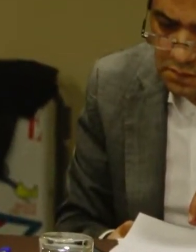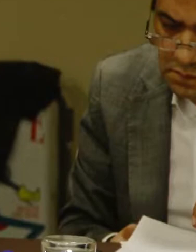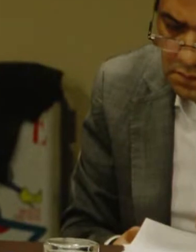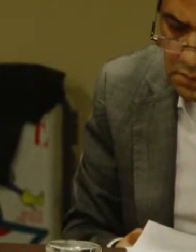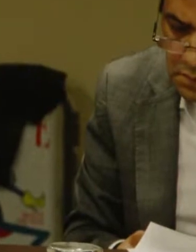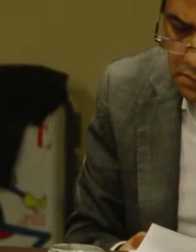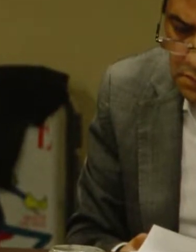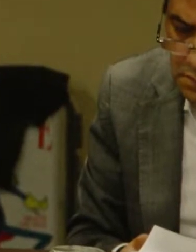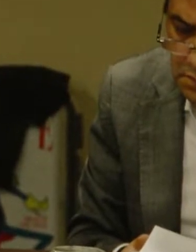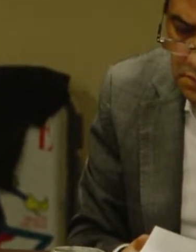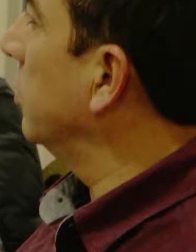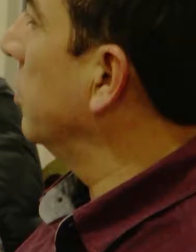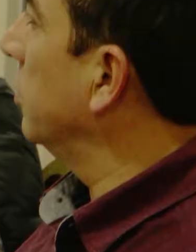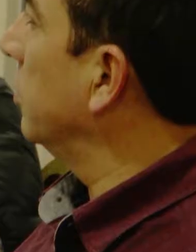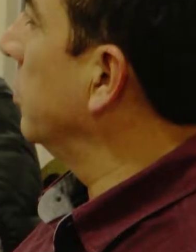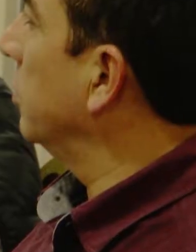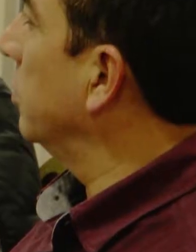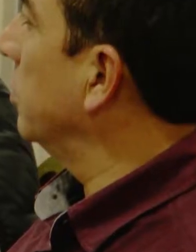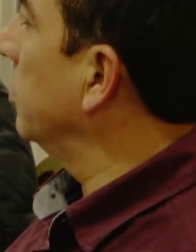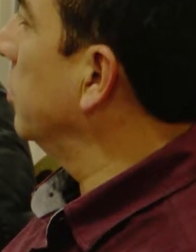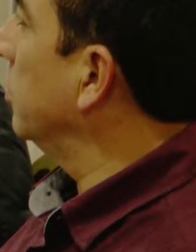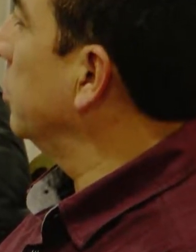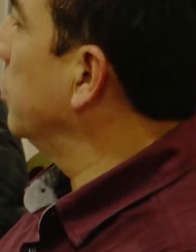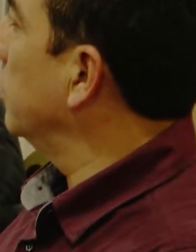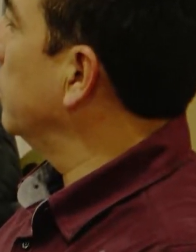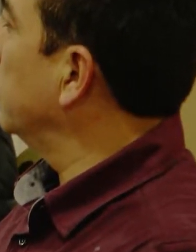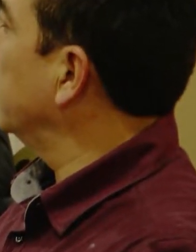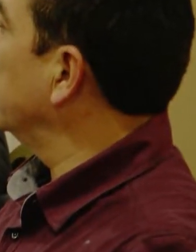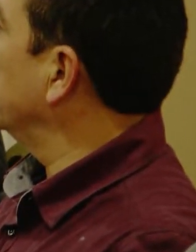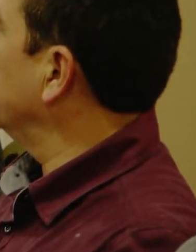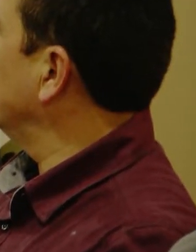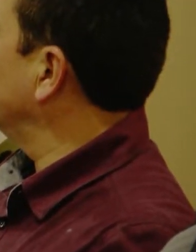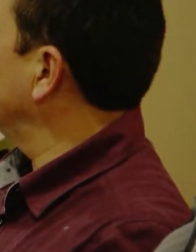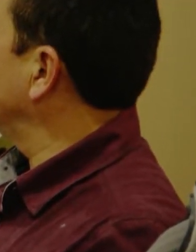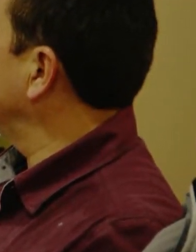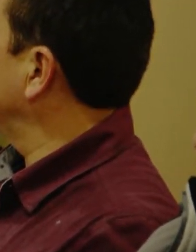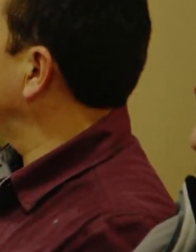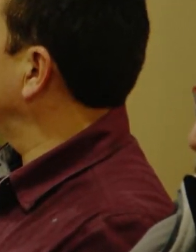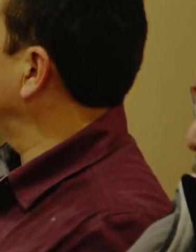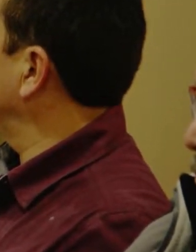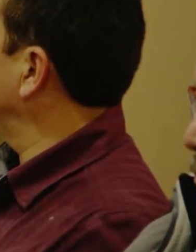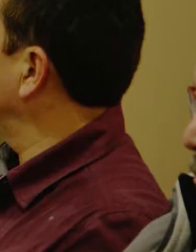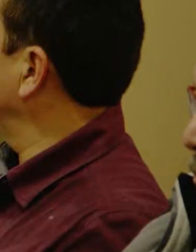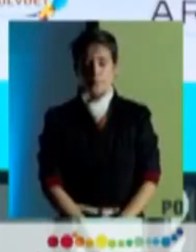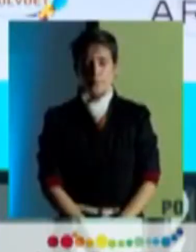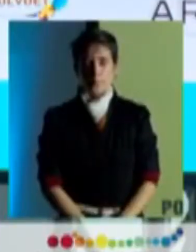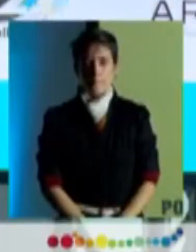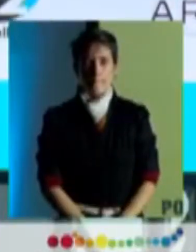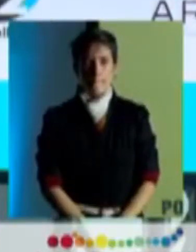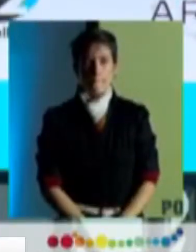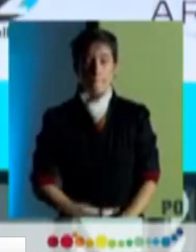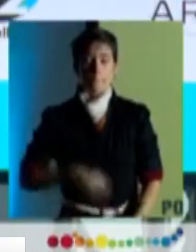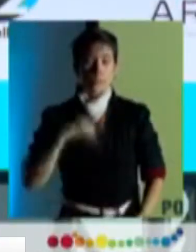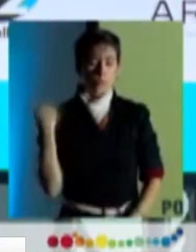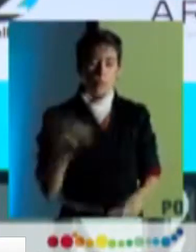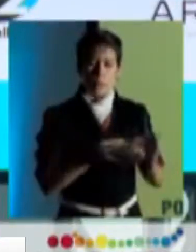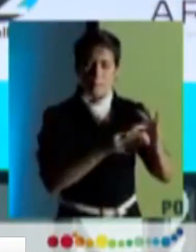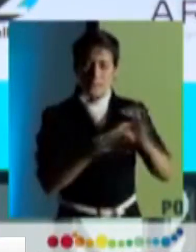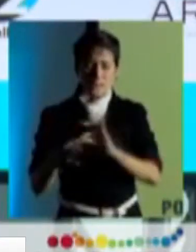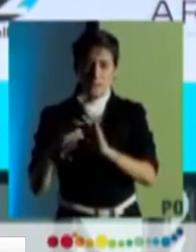vicepresidente claudio suárez tesorero natale arcaya secretaria y marcelo mendizábal director nuestro mensaje